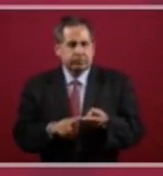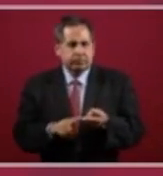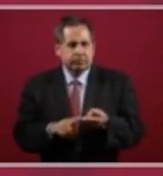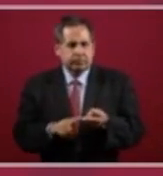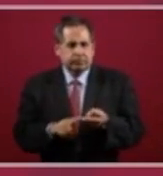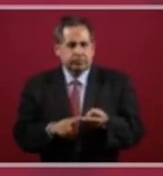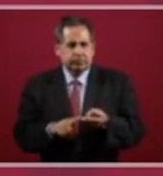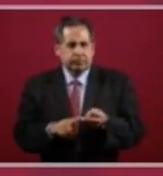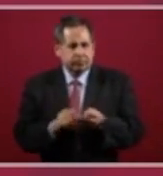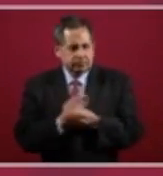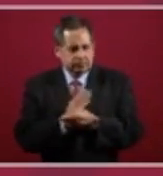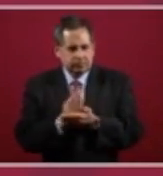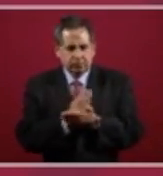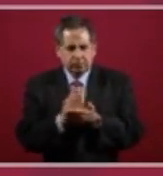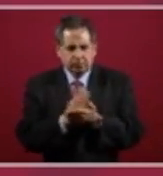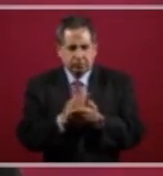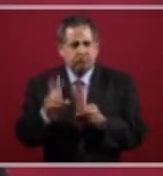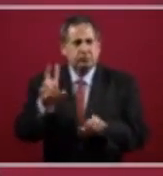y 30.